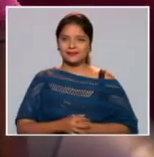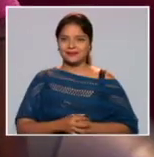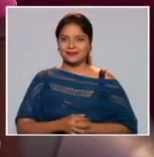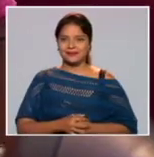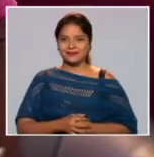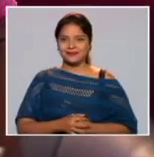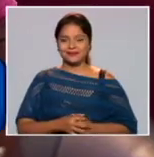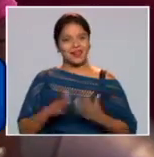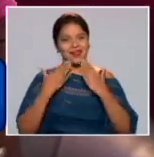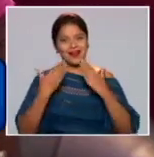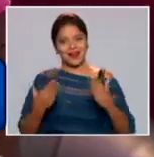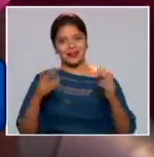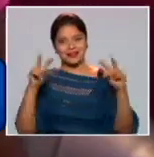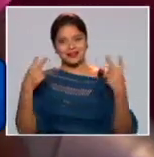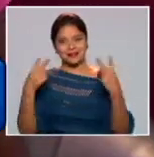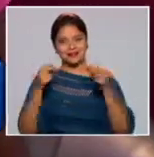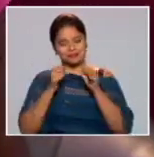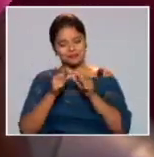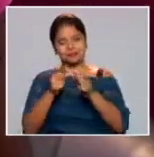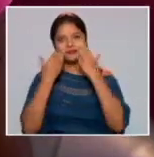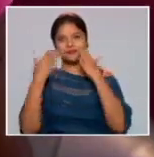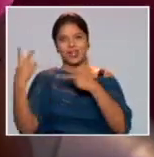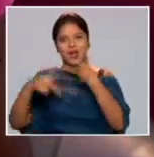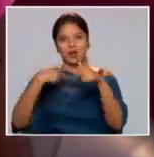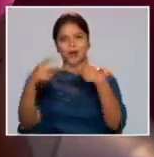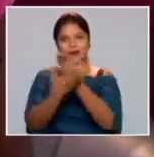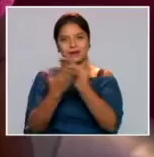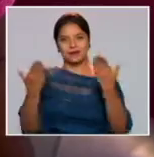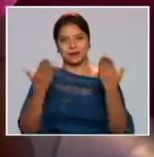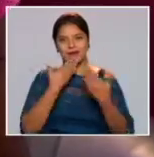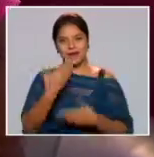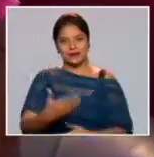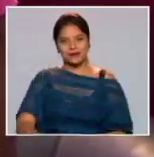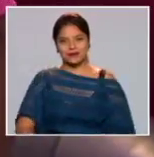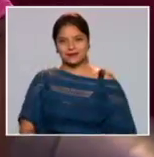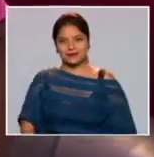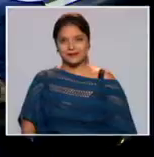televisión Mil gracias por estar con nosotros continúen con nuestra programación